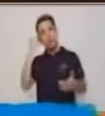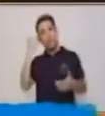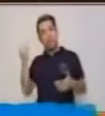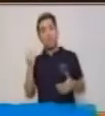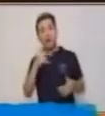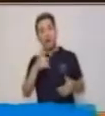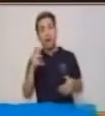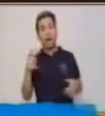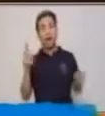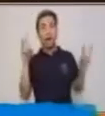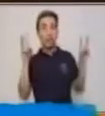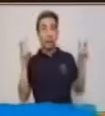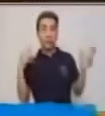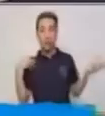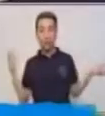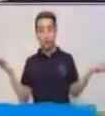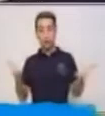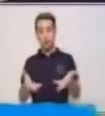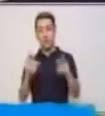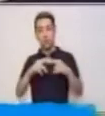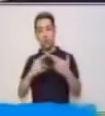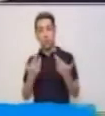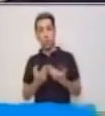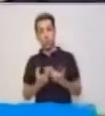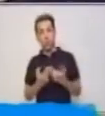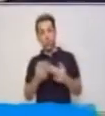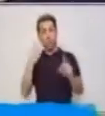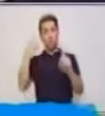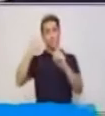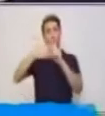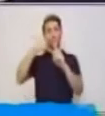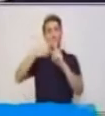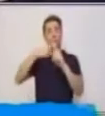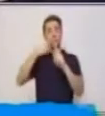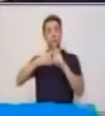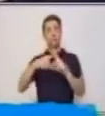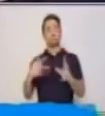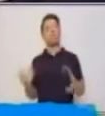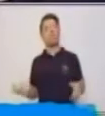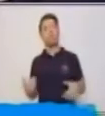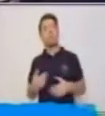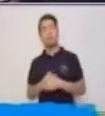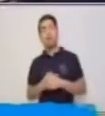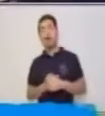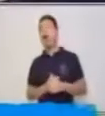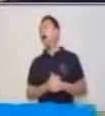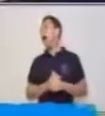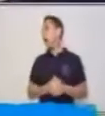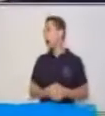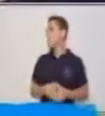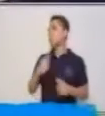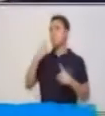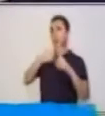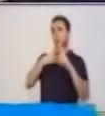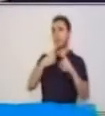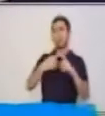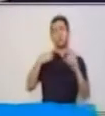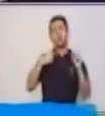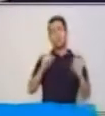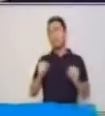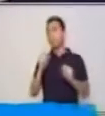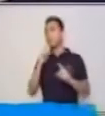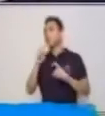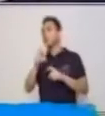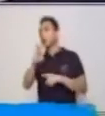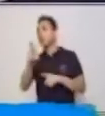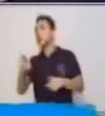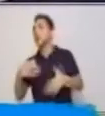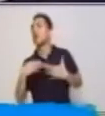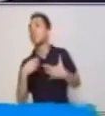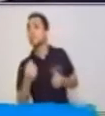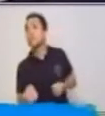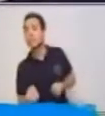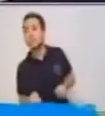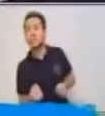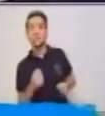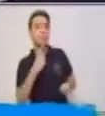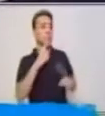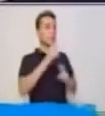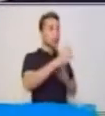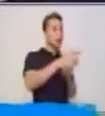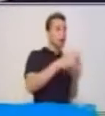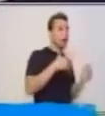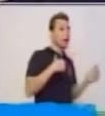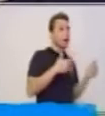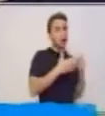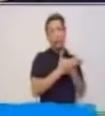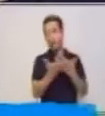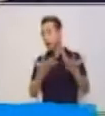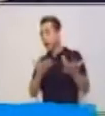Sí, algo positivo que podría tener es que vamos a poder preguntarnos cómo estamos, preocuparnos unos por el otro.